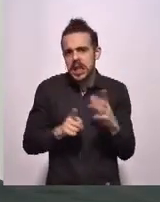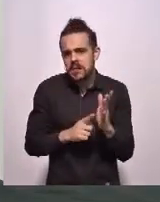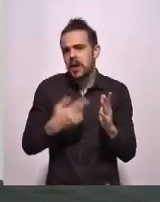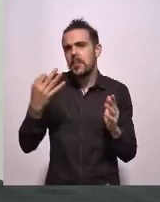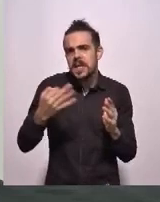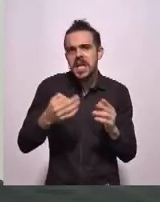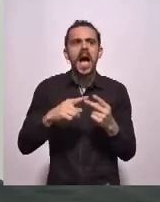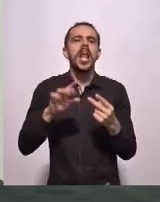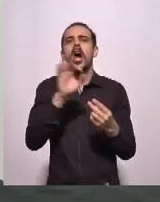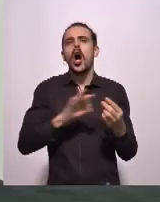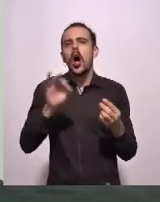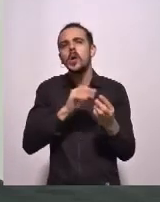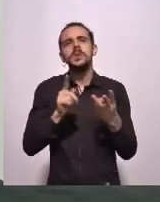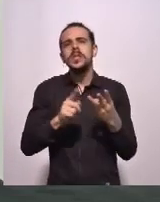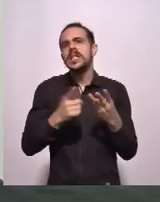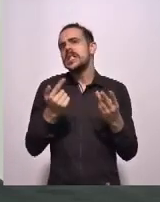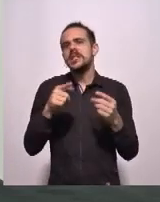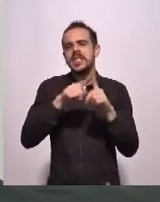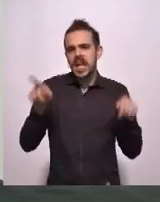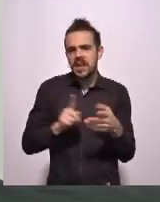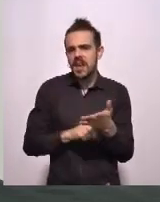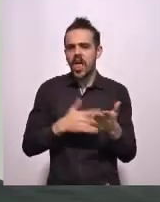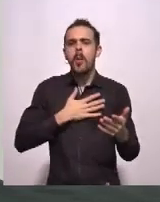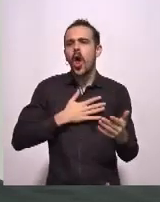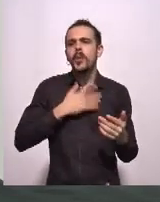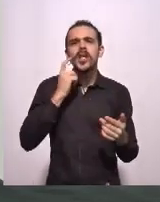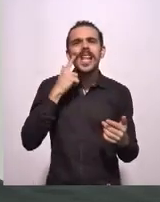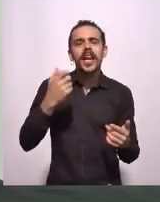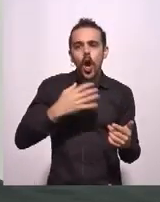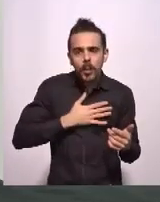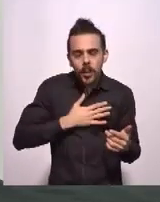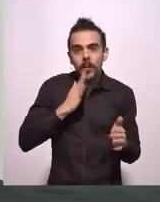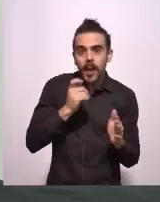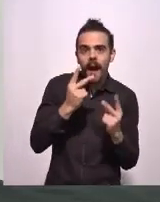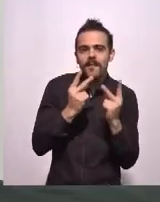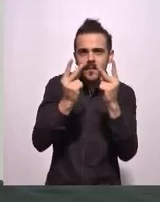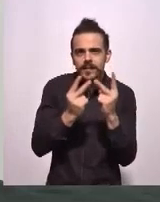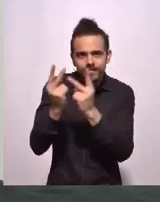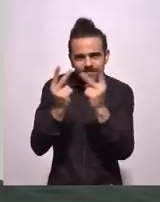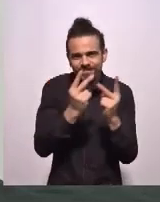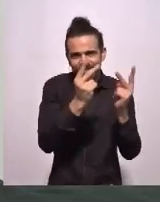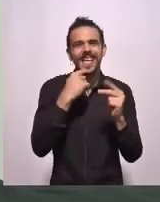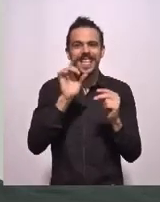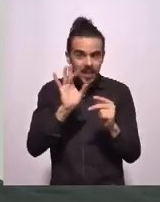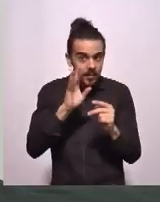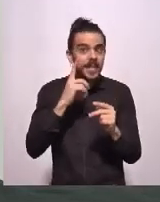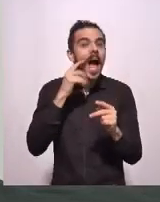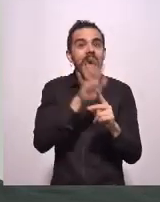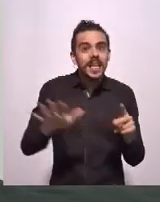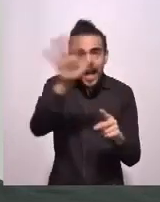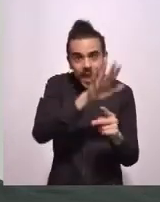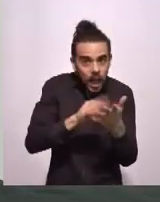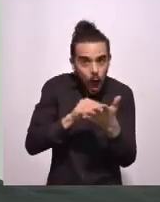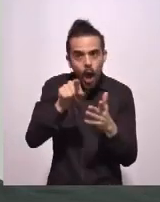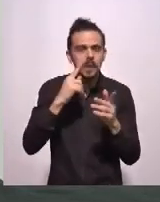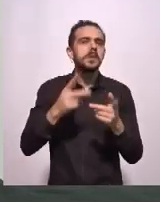también las certificaciones locales, se van a seguir teniendo su validez, van a poder seguir siendo utilizadas por las